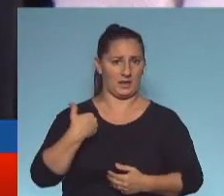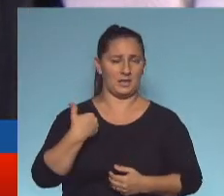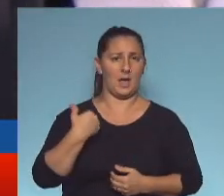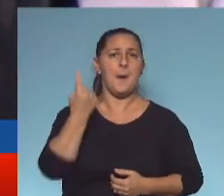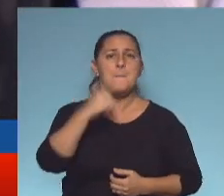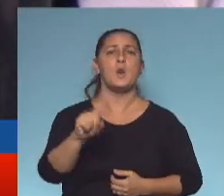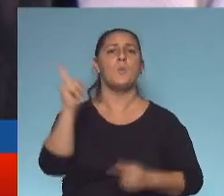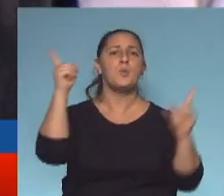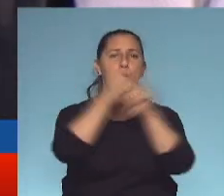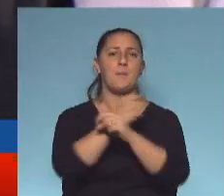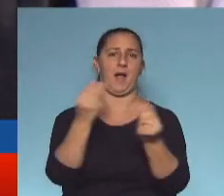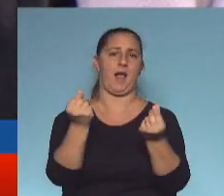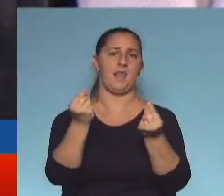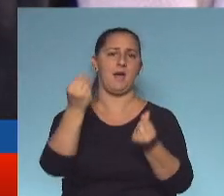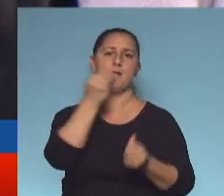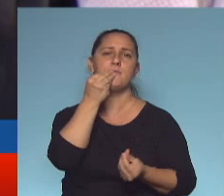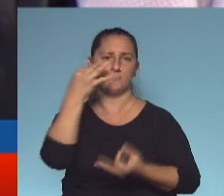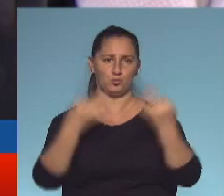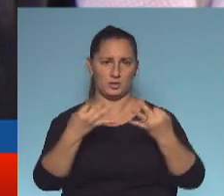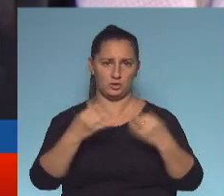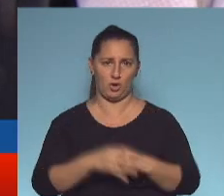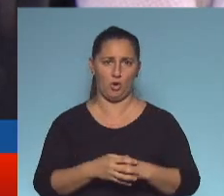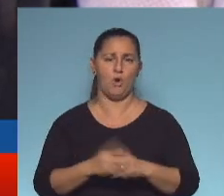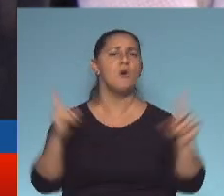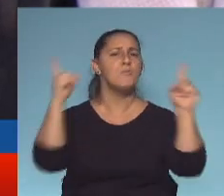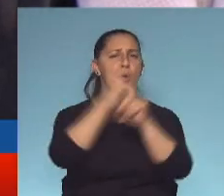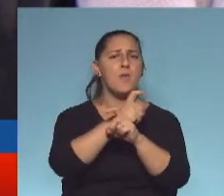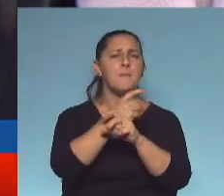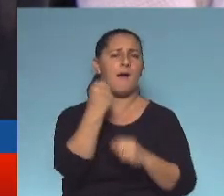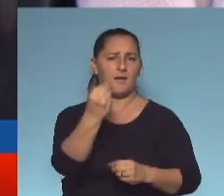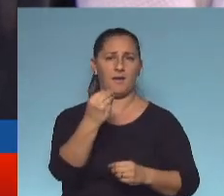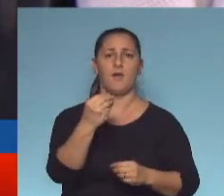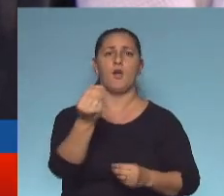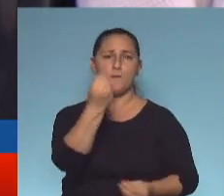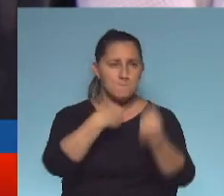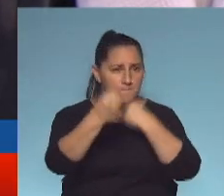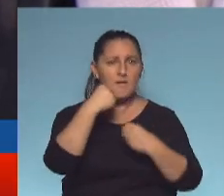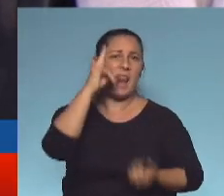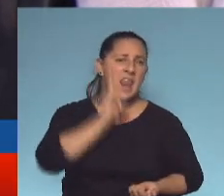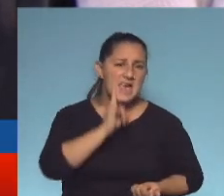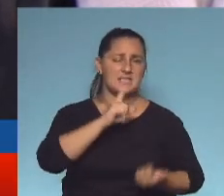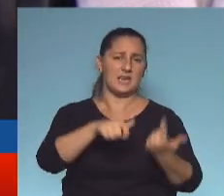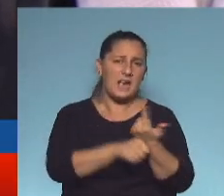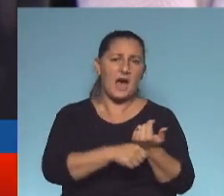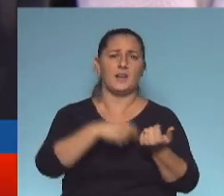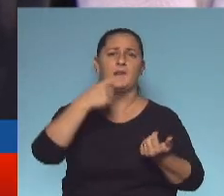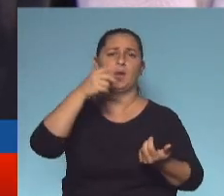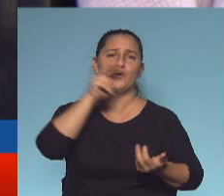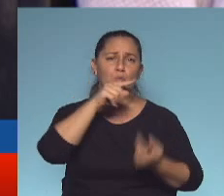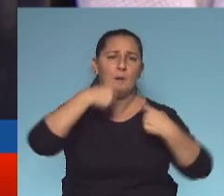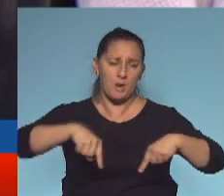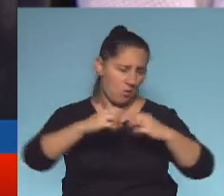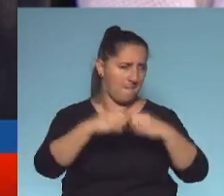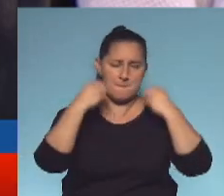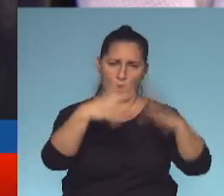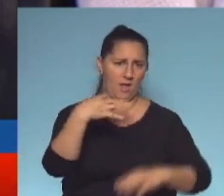problemas de calidad nutricional. Problemas en torno a la mejora del consumo de leche, carnes, frutas y verduras, que es lo